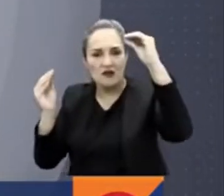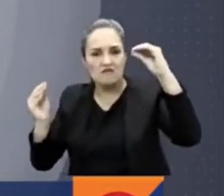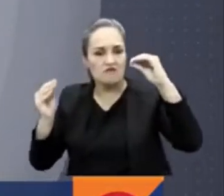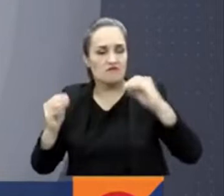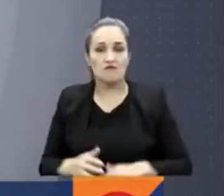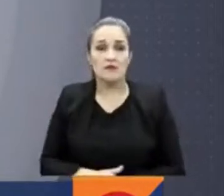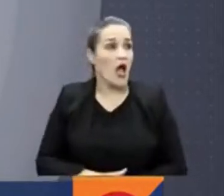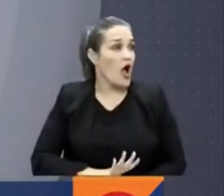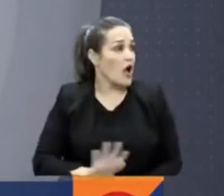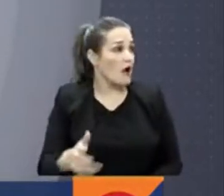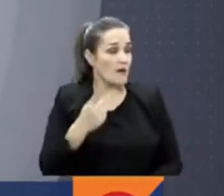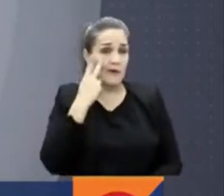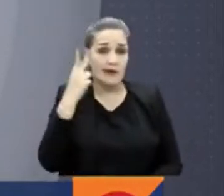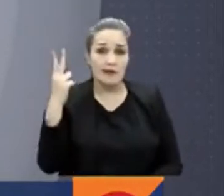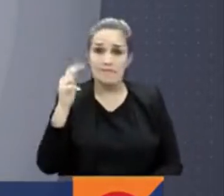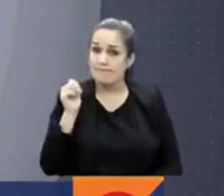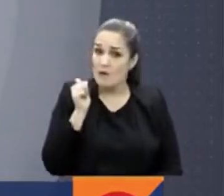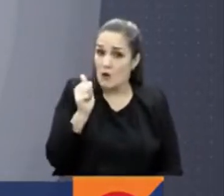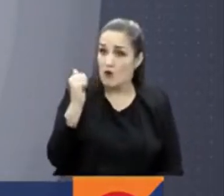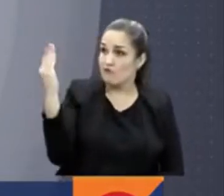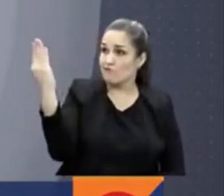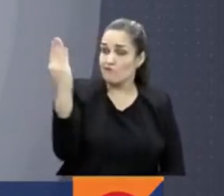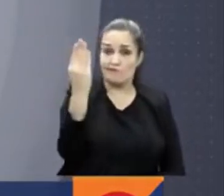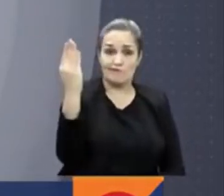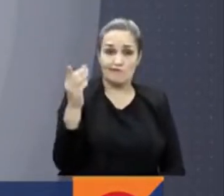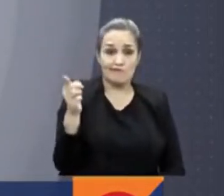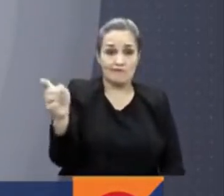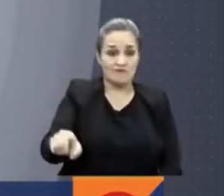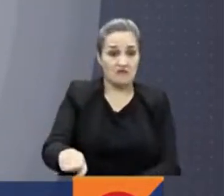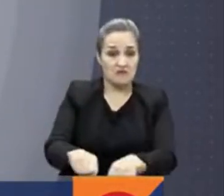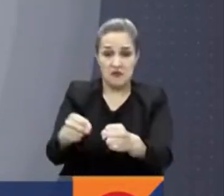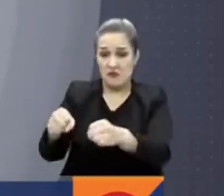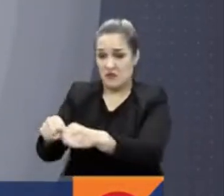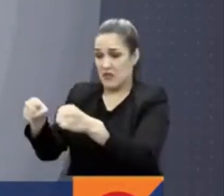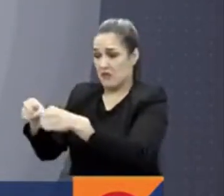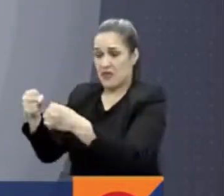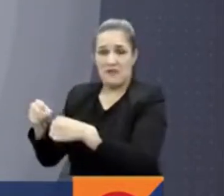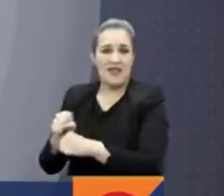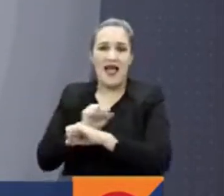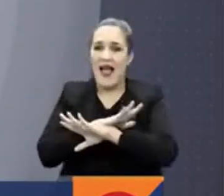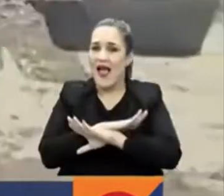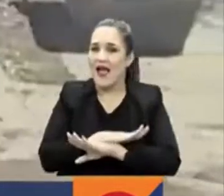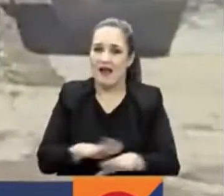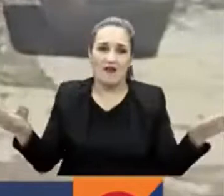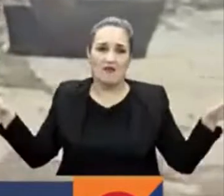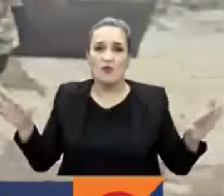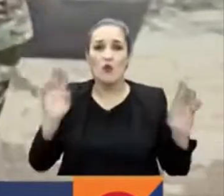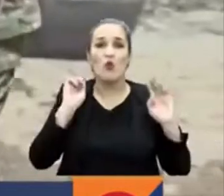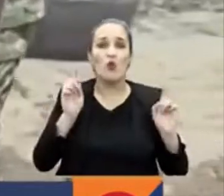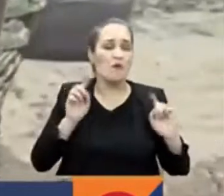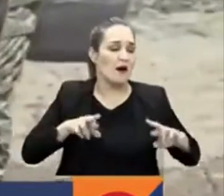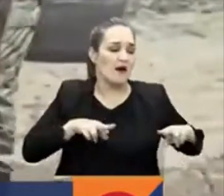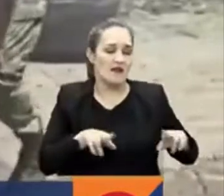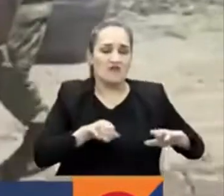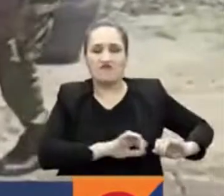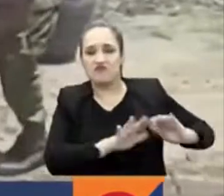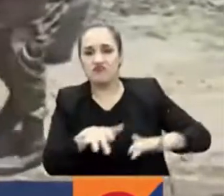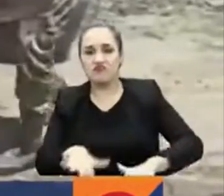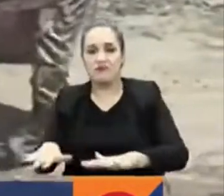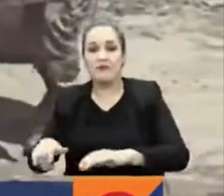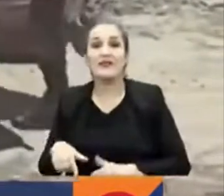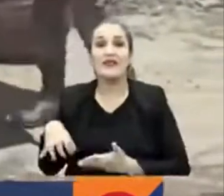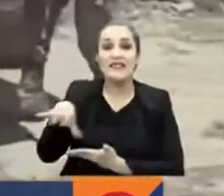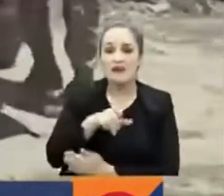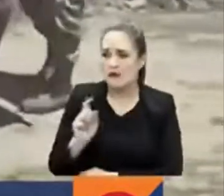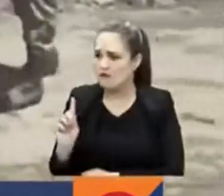Acabado. Todas las matas, todos los injertos, acabados por el río. En Santander hay al menos 4.000